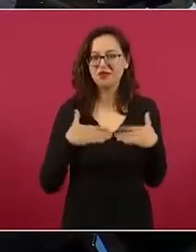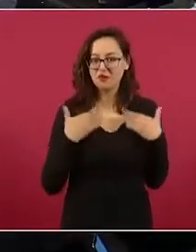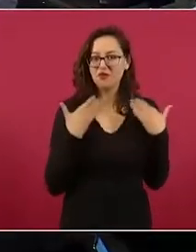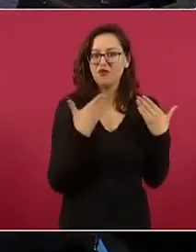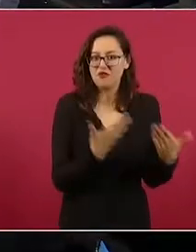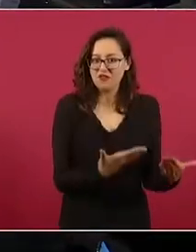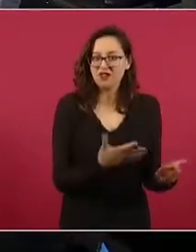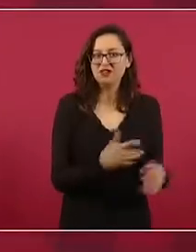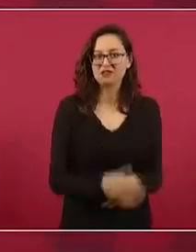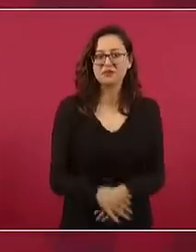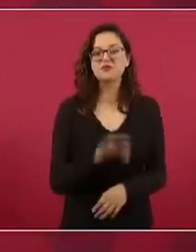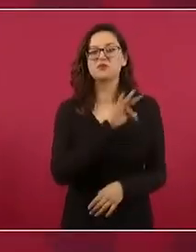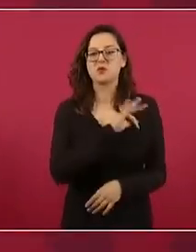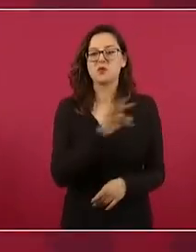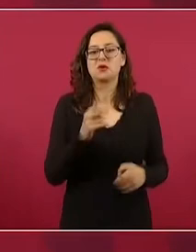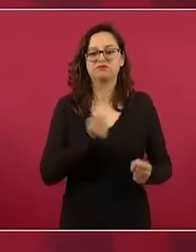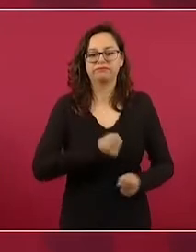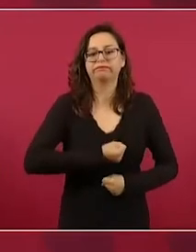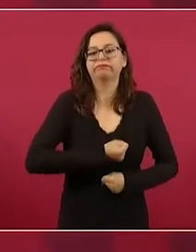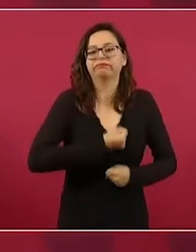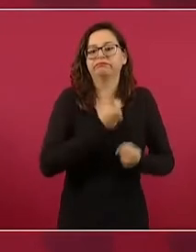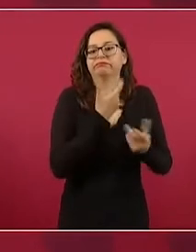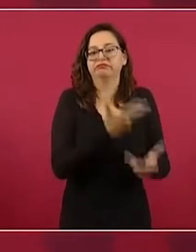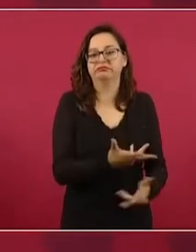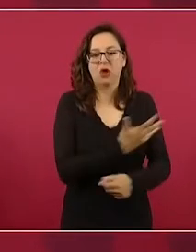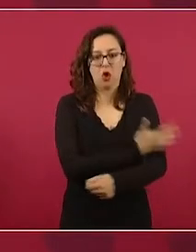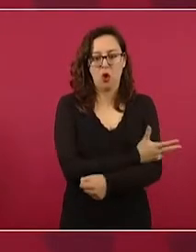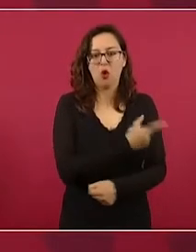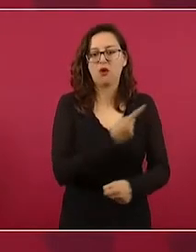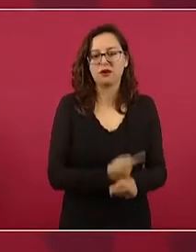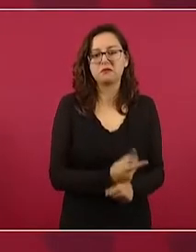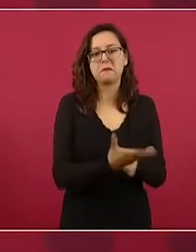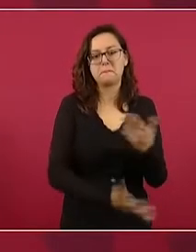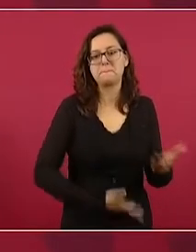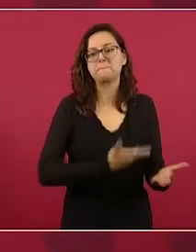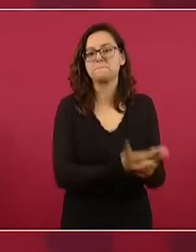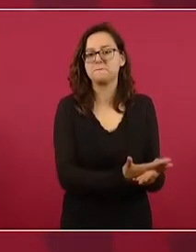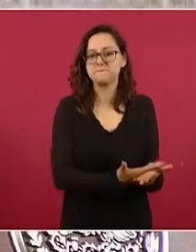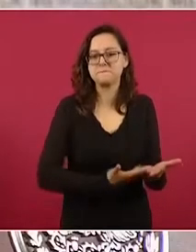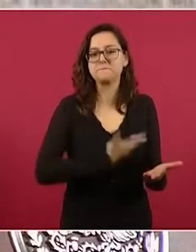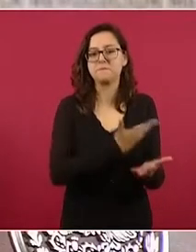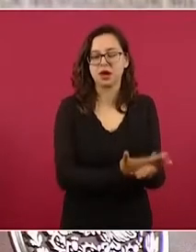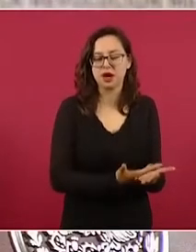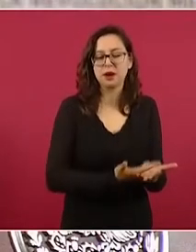para hablar de manera sincera con él.